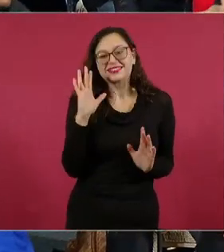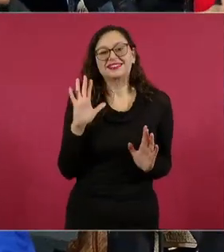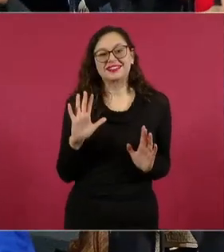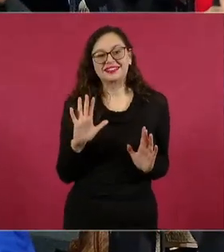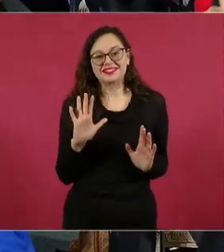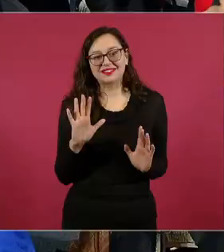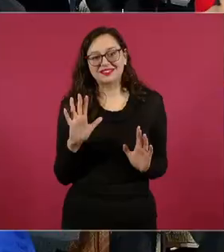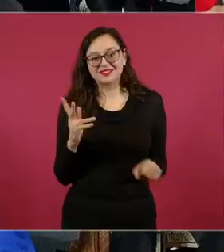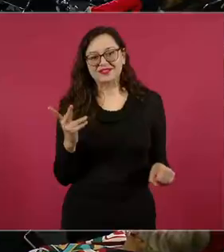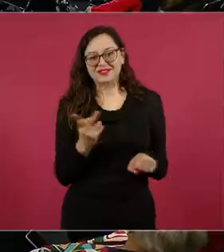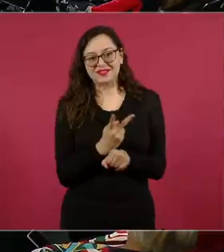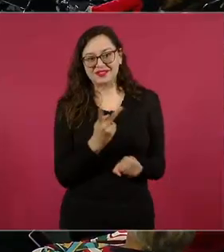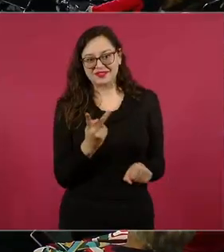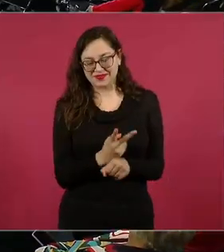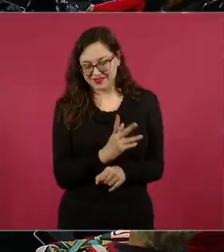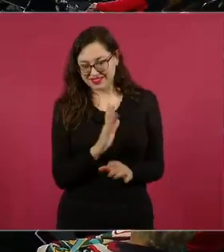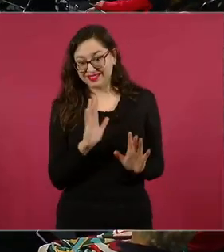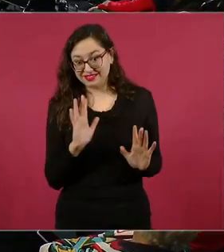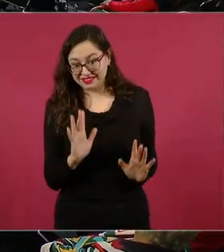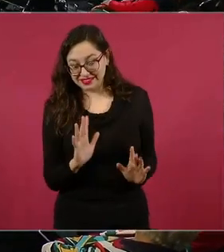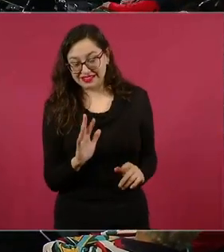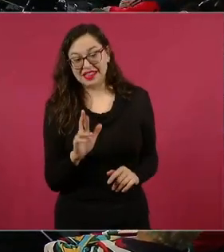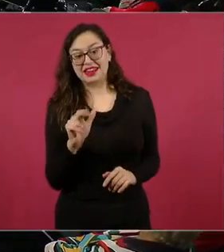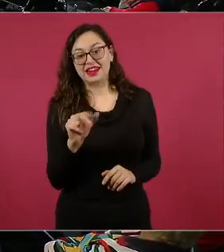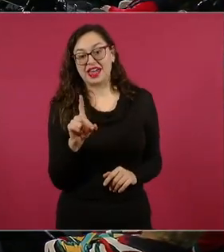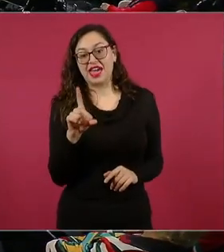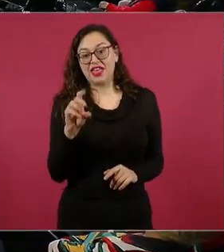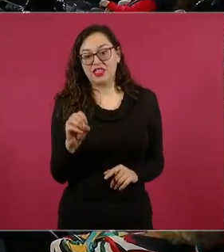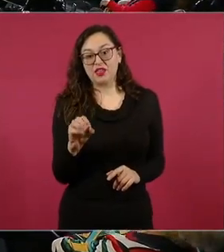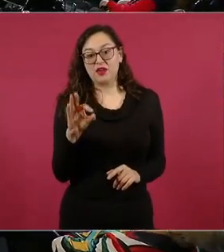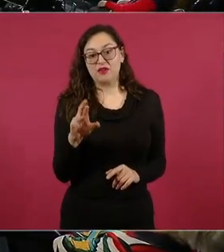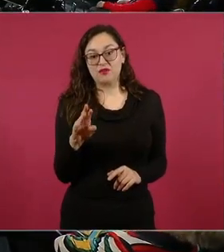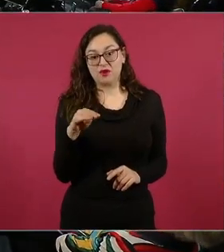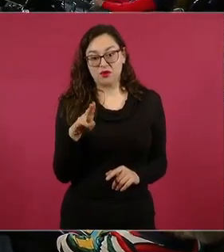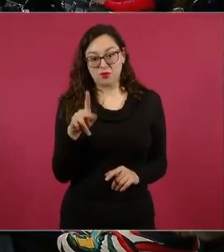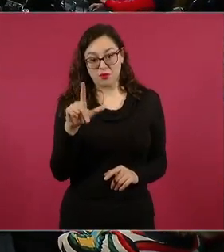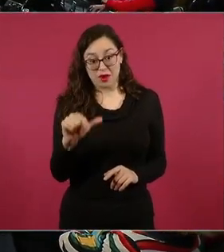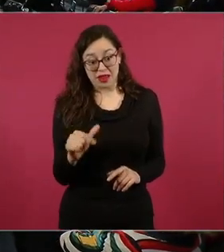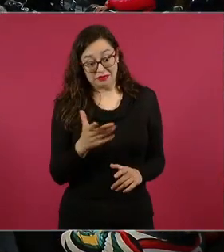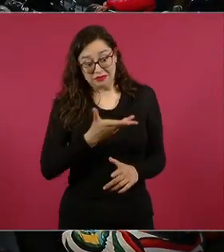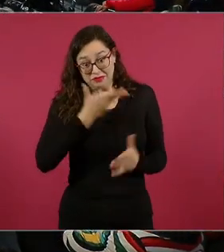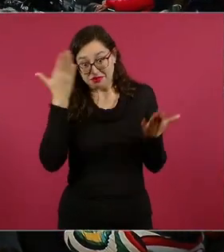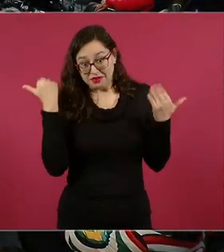quién sabe qué cosa va a pasar ahí en Radio Fórmula, pero ella es una mujer